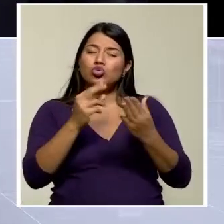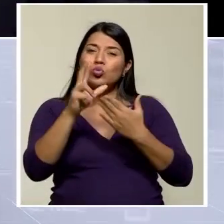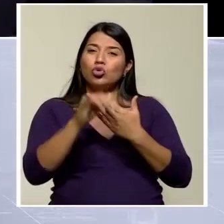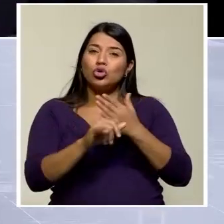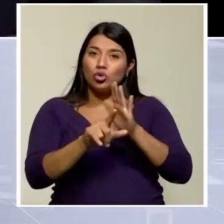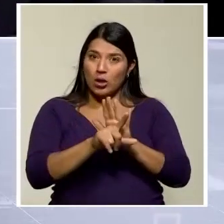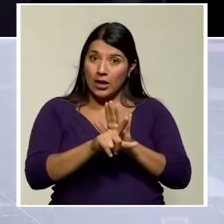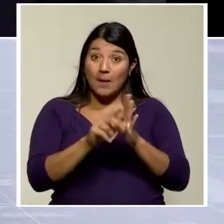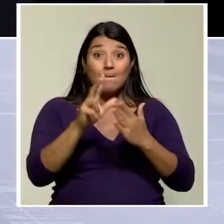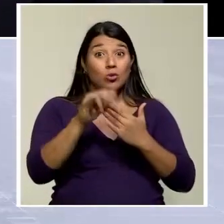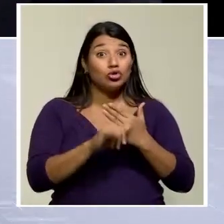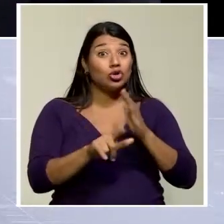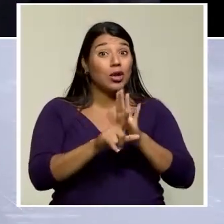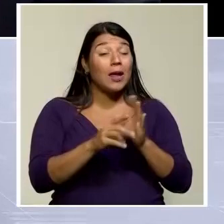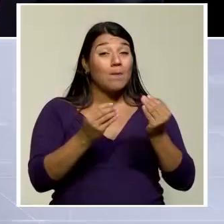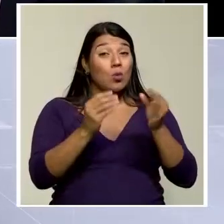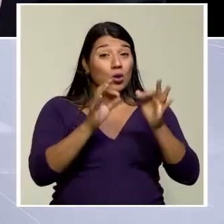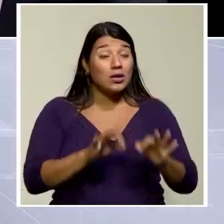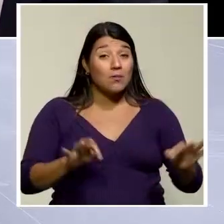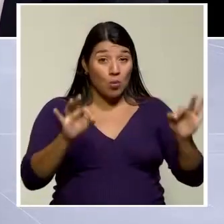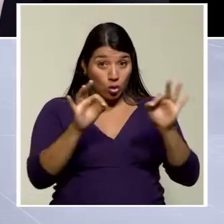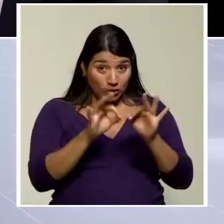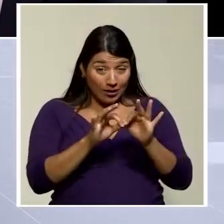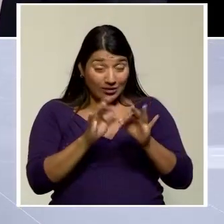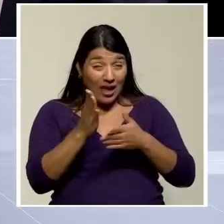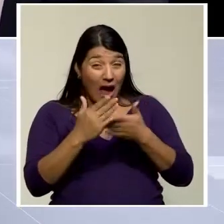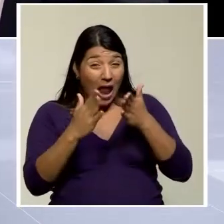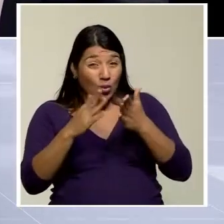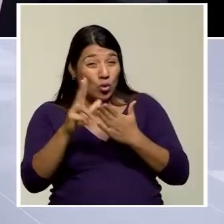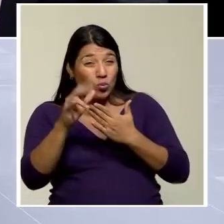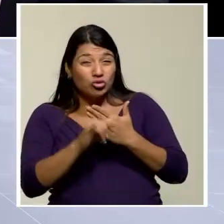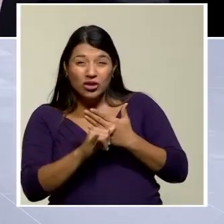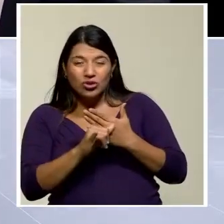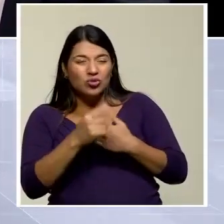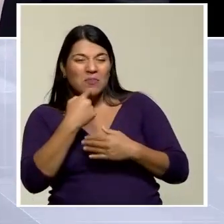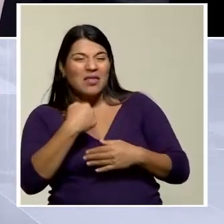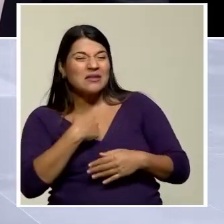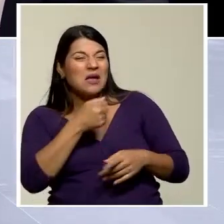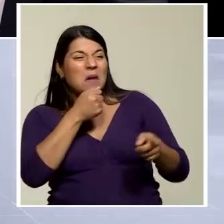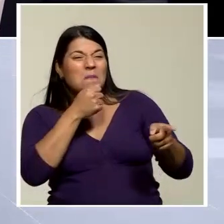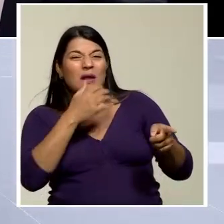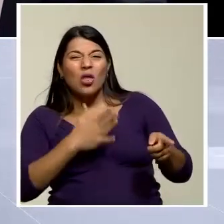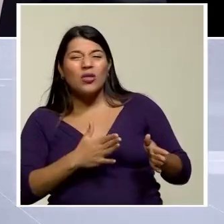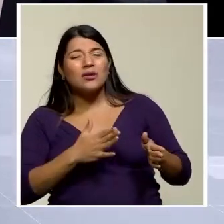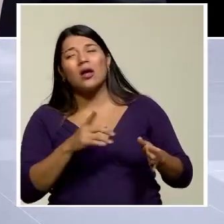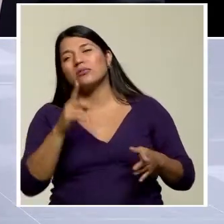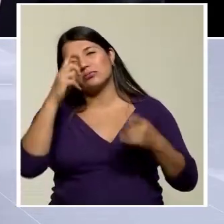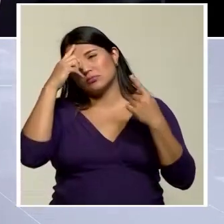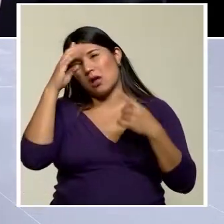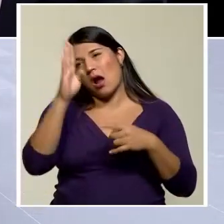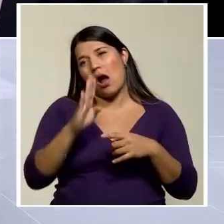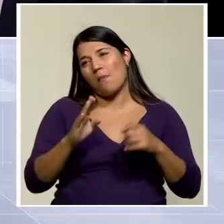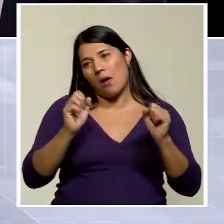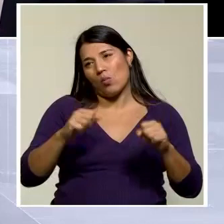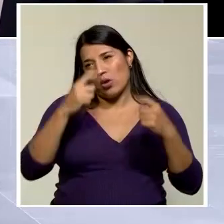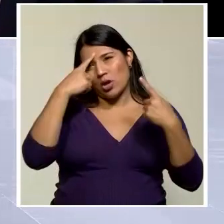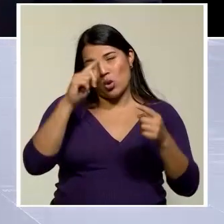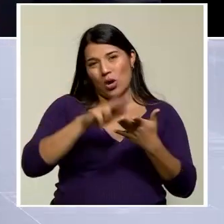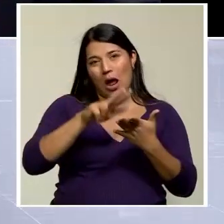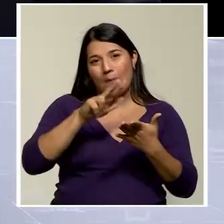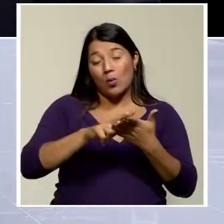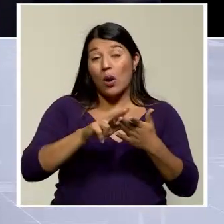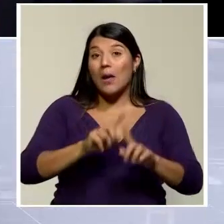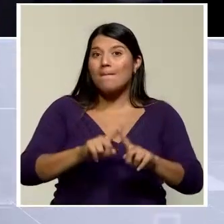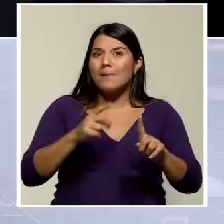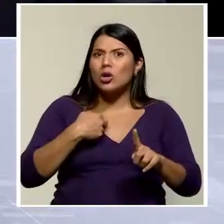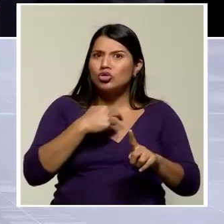ley significativos, algunos que los mismos periodistas me decían, no, eso nunca se va a lograr aprobar. Y eso es porque obviamente hemos